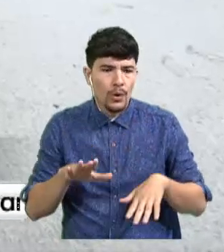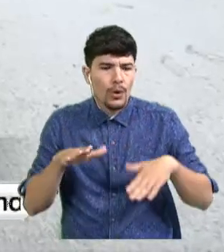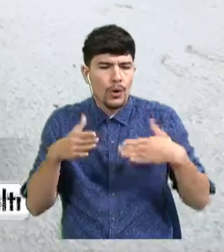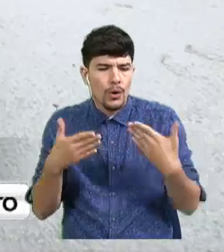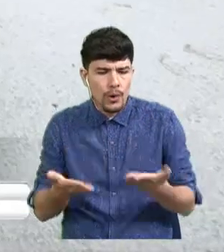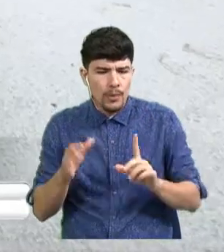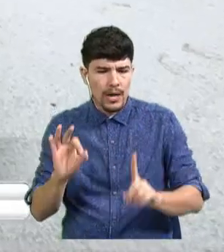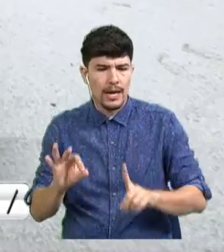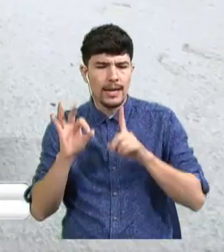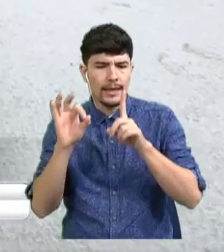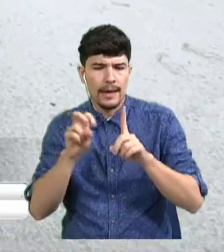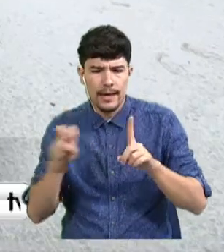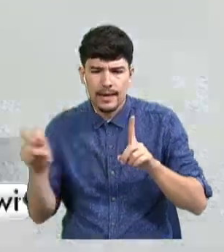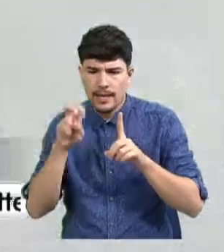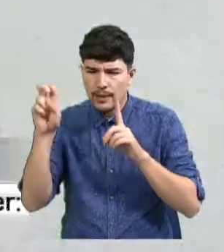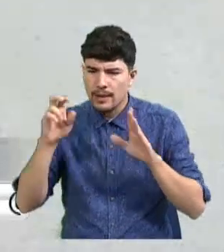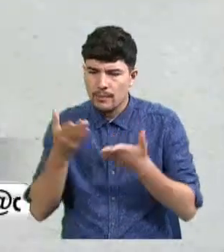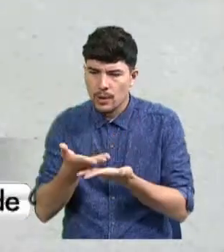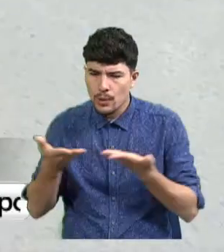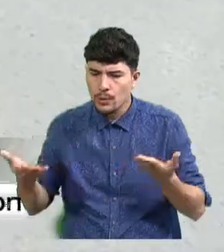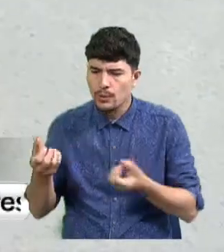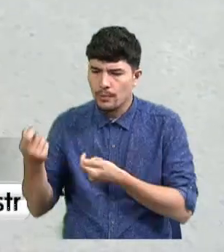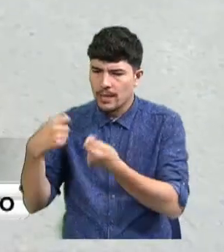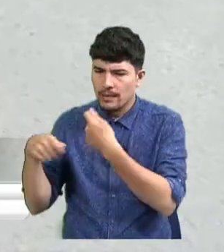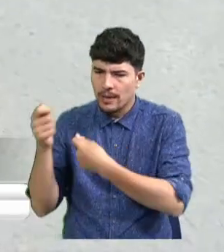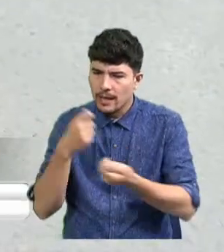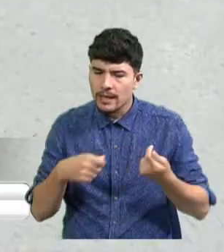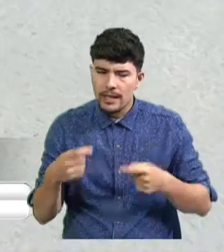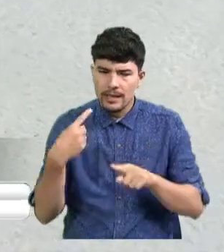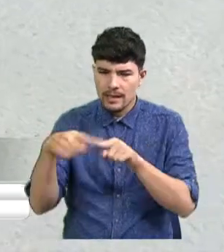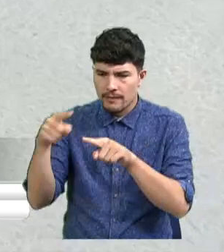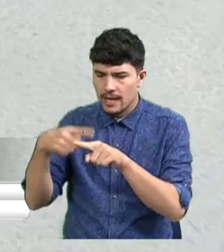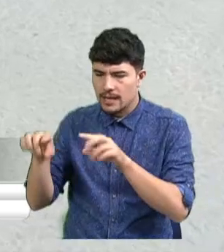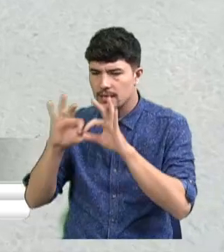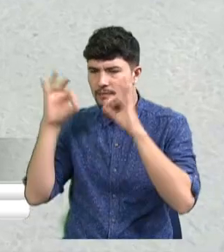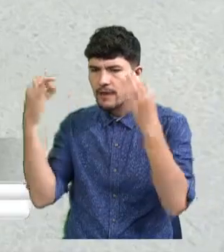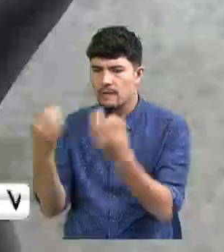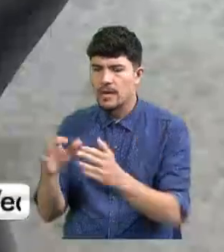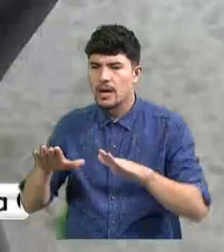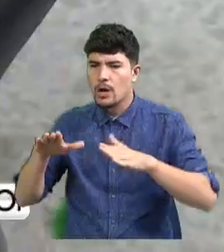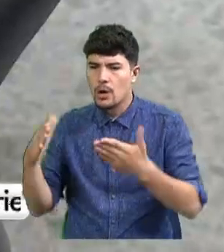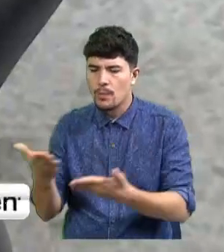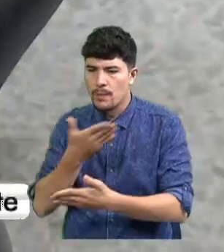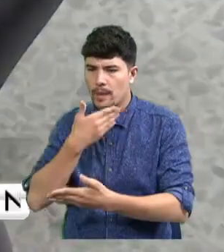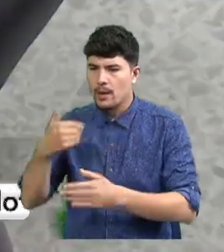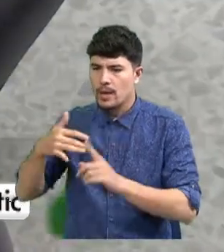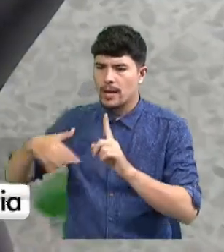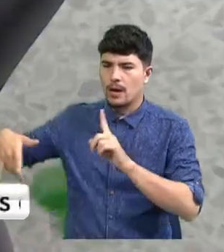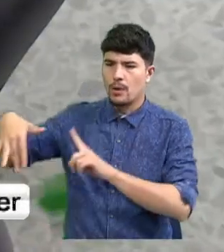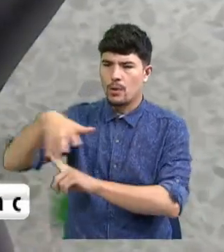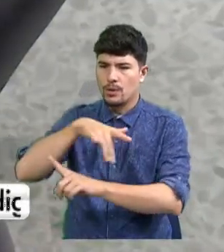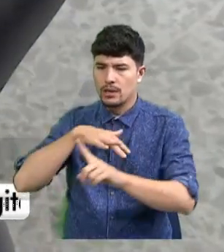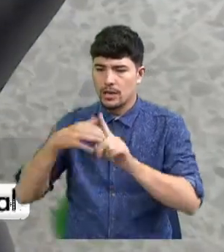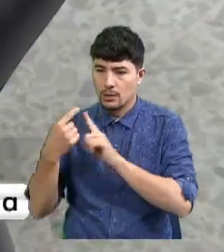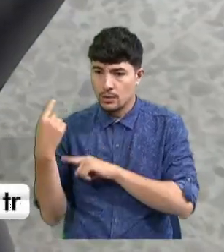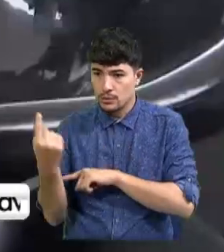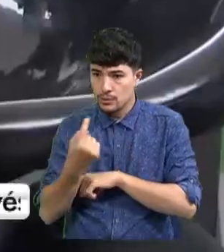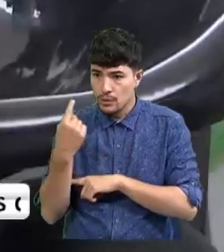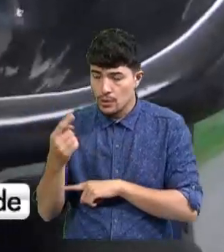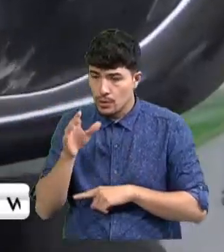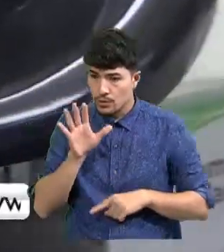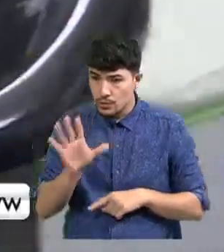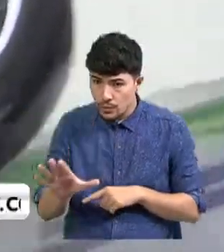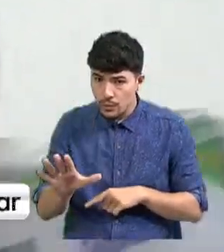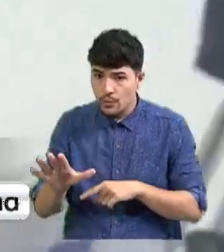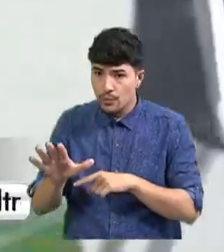la calidad y el nivel de productos que se están entregando y todas estas familias, cómo van a mejorar el entorno de no solamente lo que